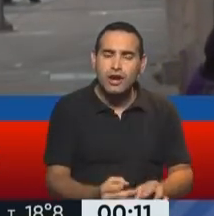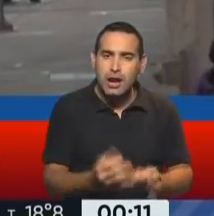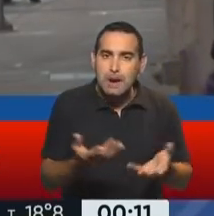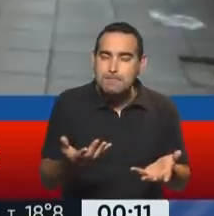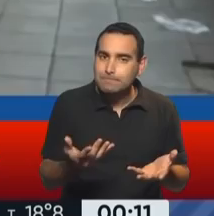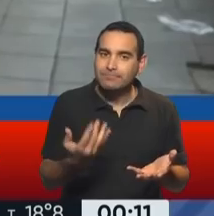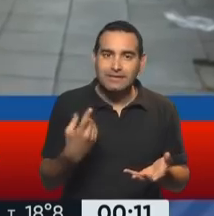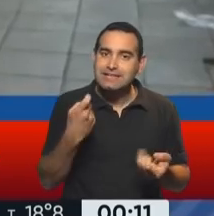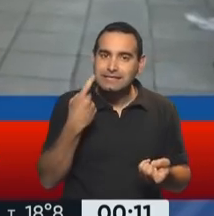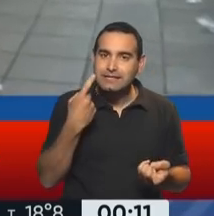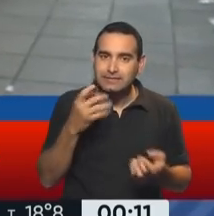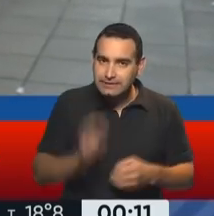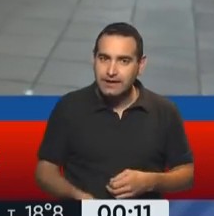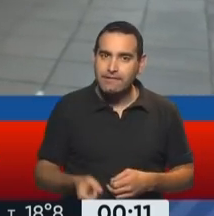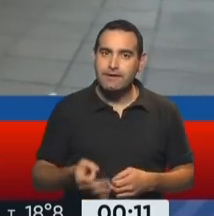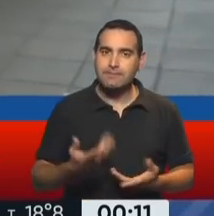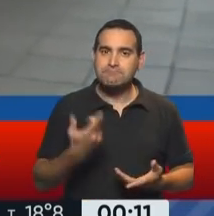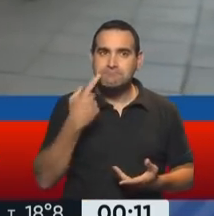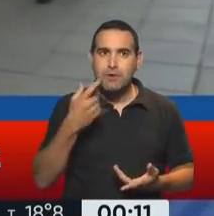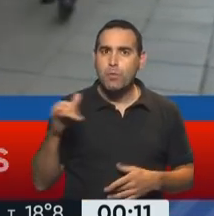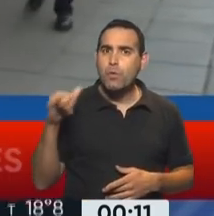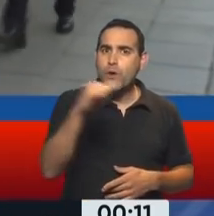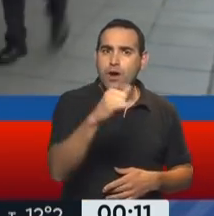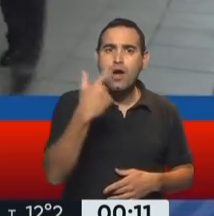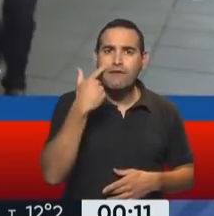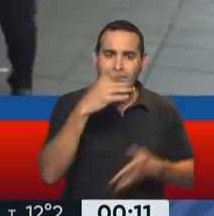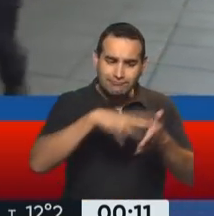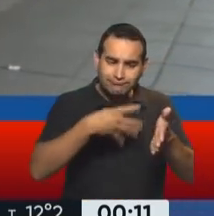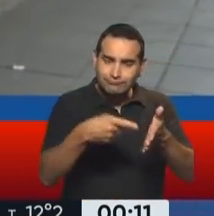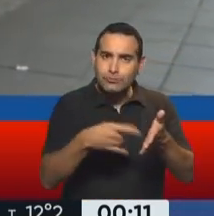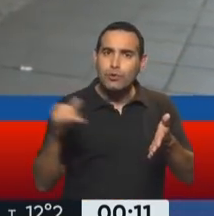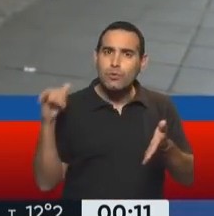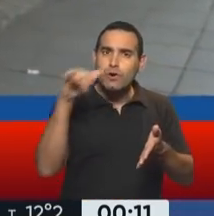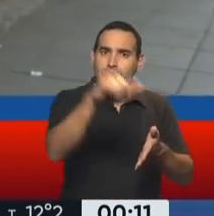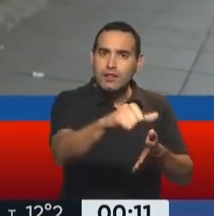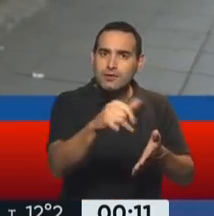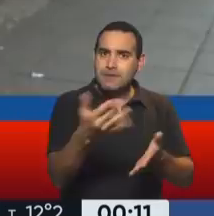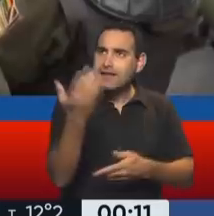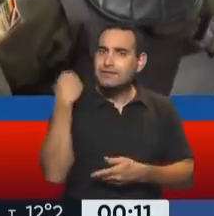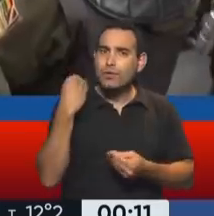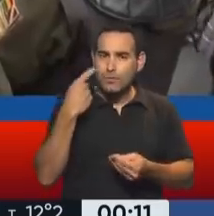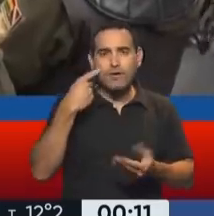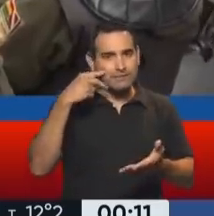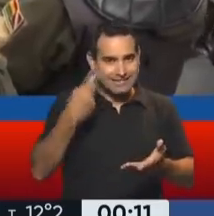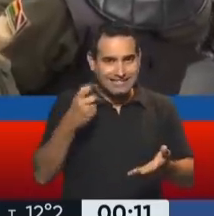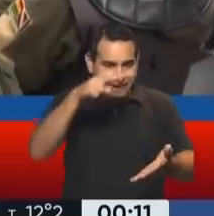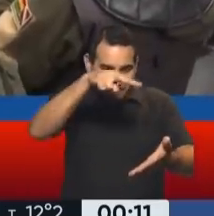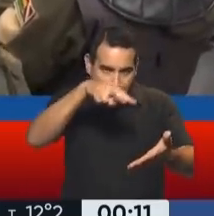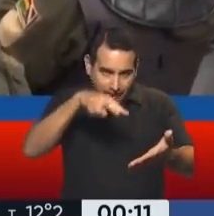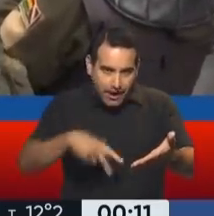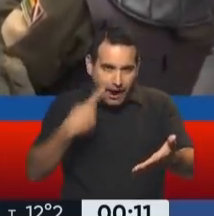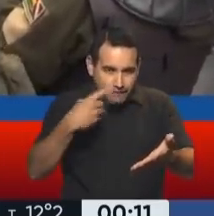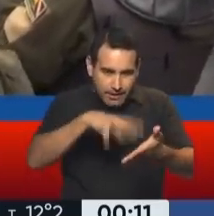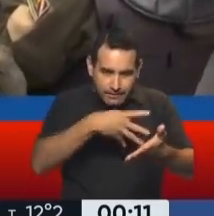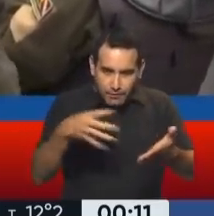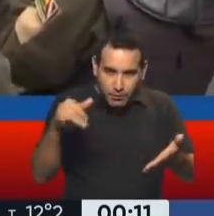probablemente ahí vean los planes de vuelo que hubieron esos días anteriores, ¿no? Por un